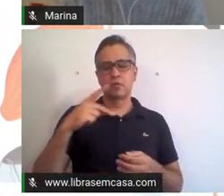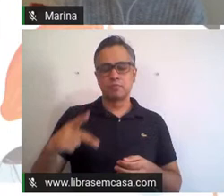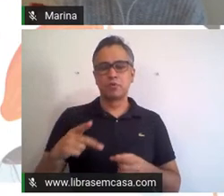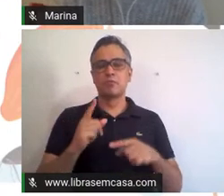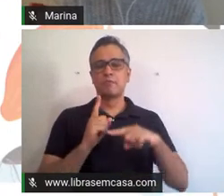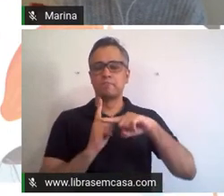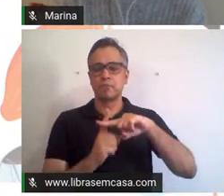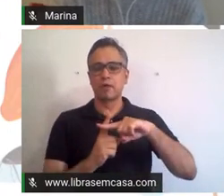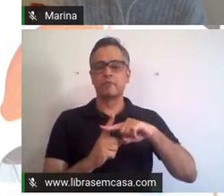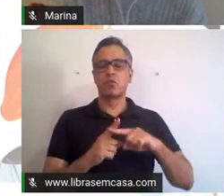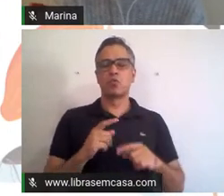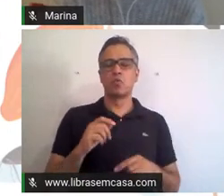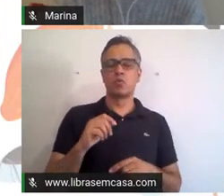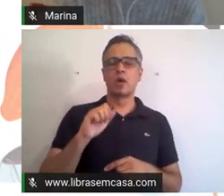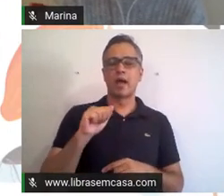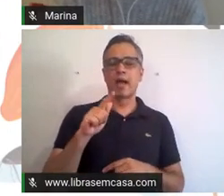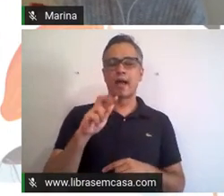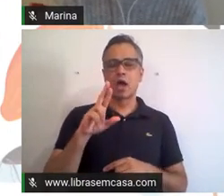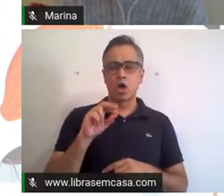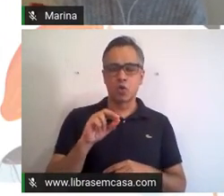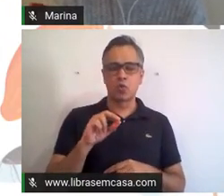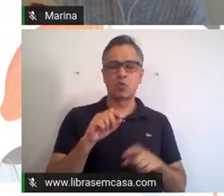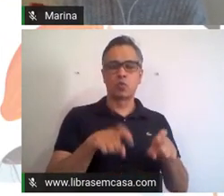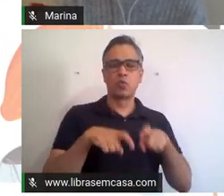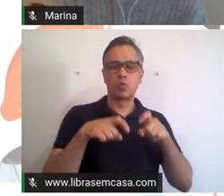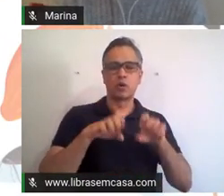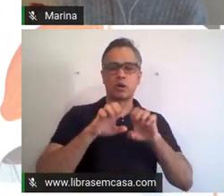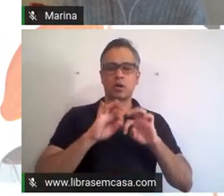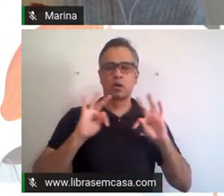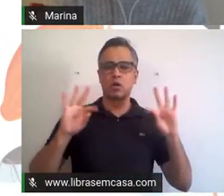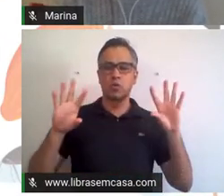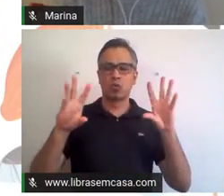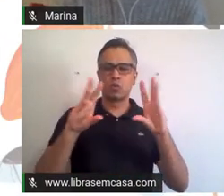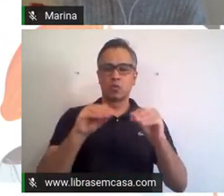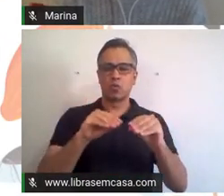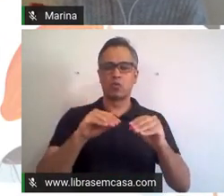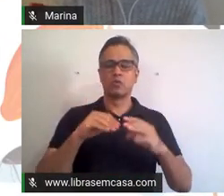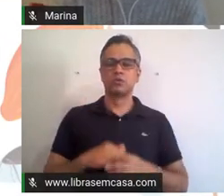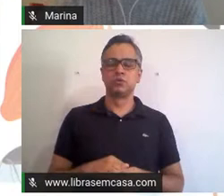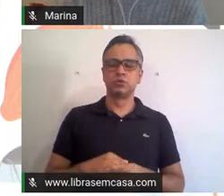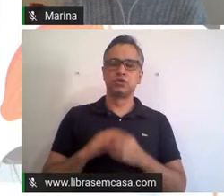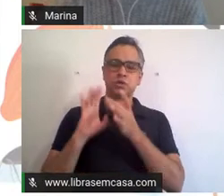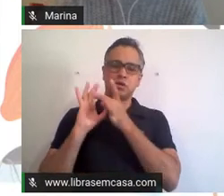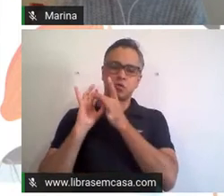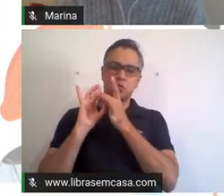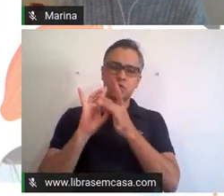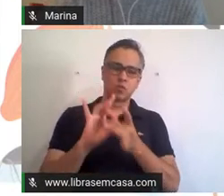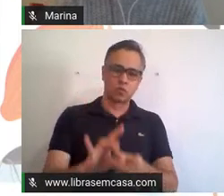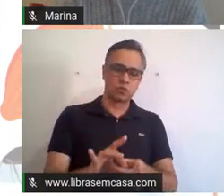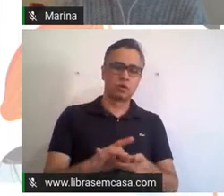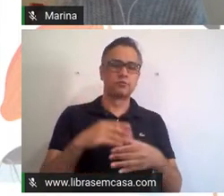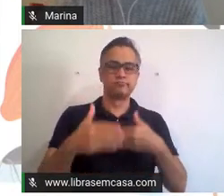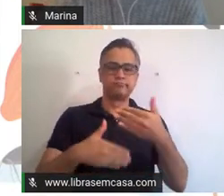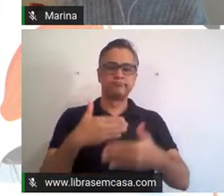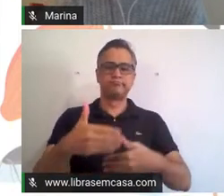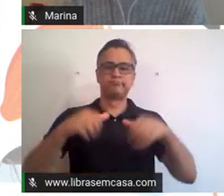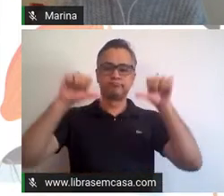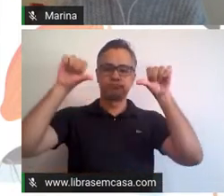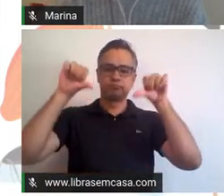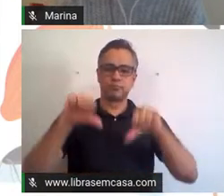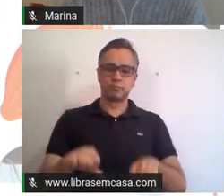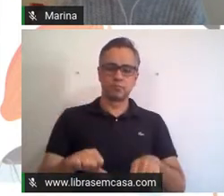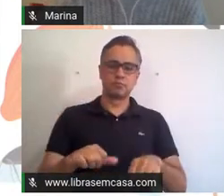es una perspectiva que podría llegar a abrir una puerta razonable en un contexto en donde cada vez estamos peor. Y también